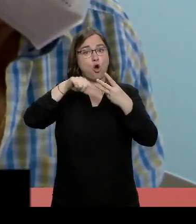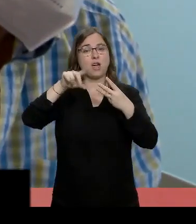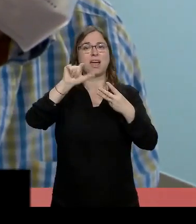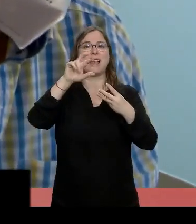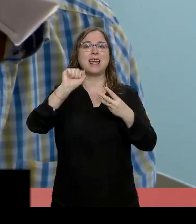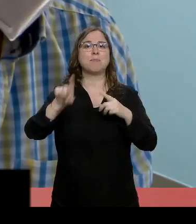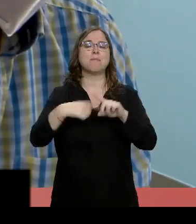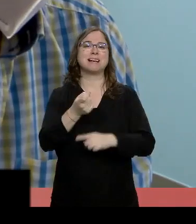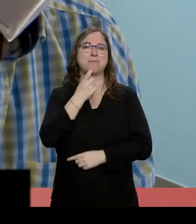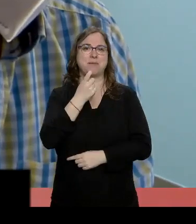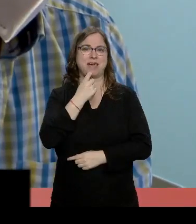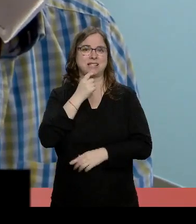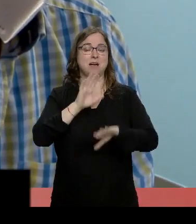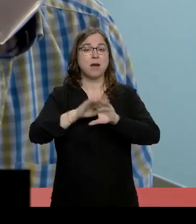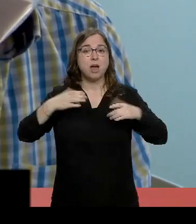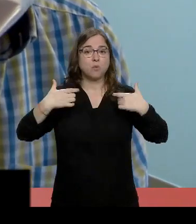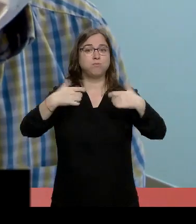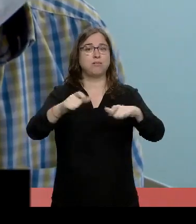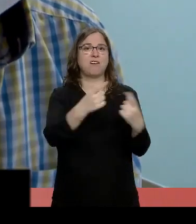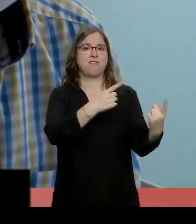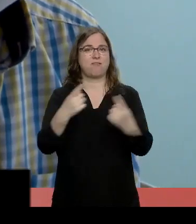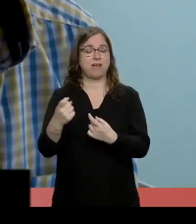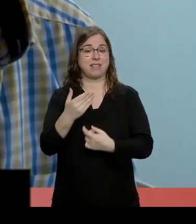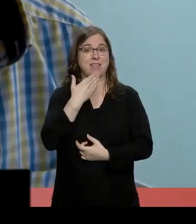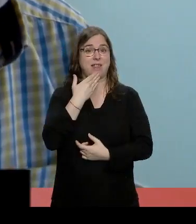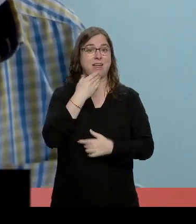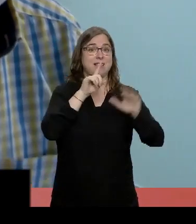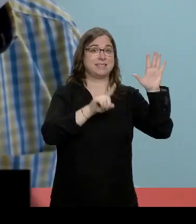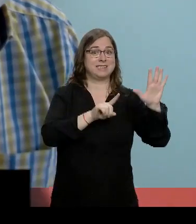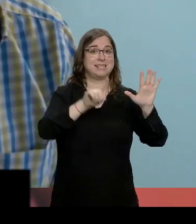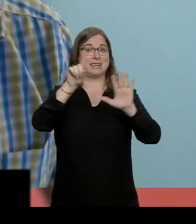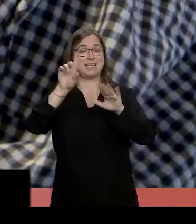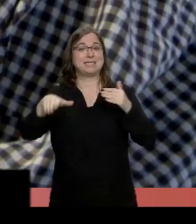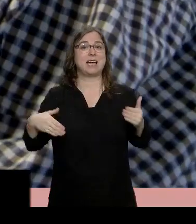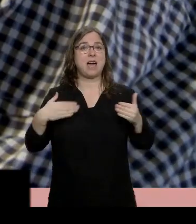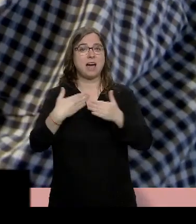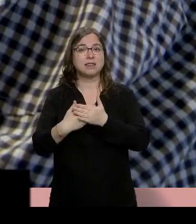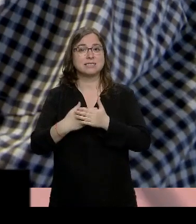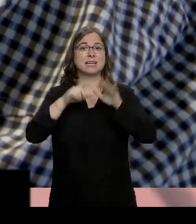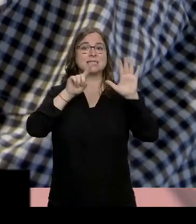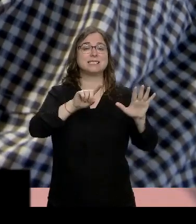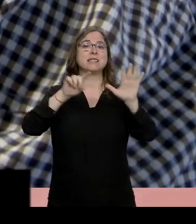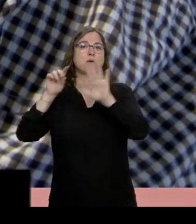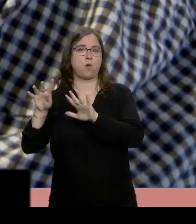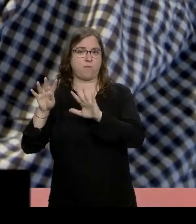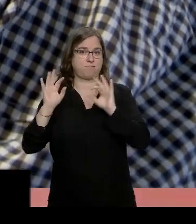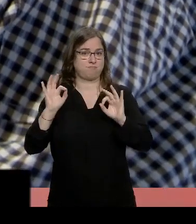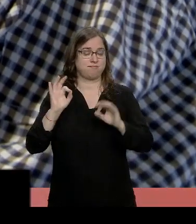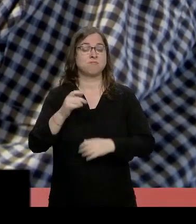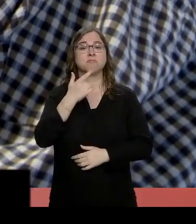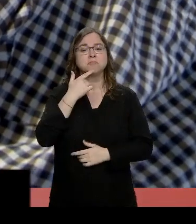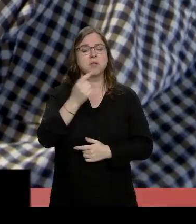y Briviesca para el colectivo que faltaba desde los 66 hasta los 69 años. Antes de seguir